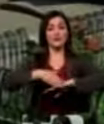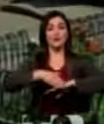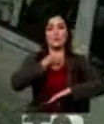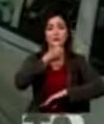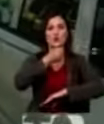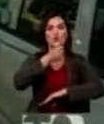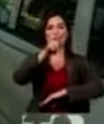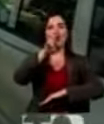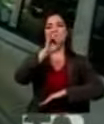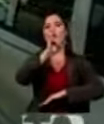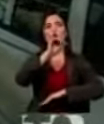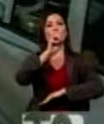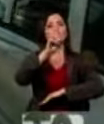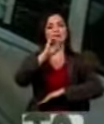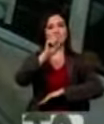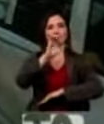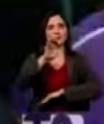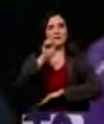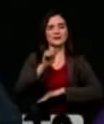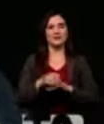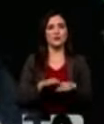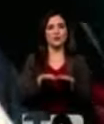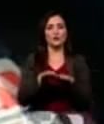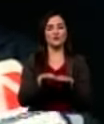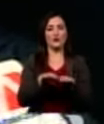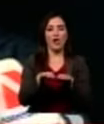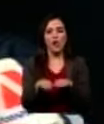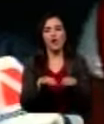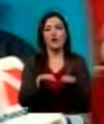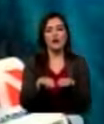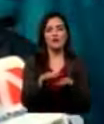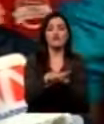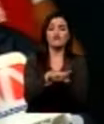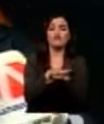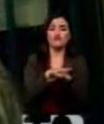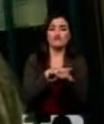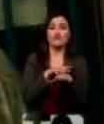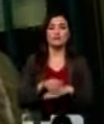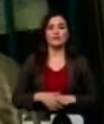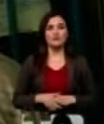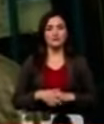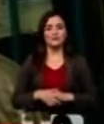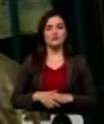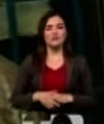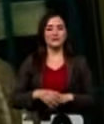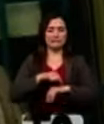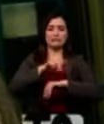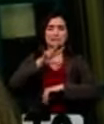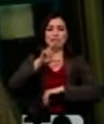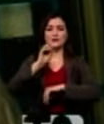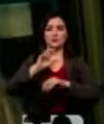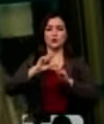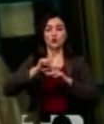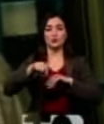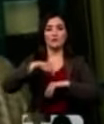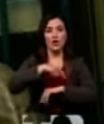Periodista, congestión vehicular en los dos tramos. Mucho tráfico, especialmente en la parte de la Plaza de Ñin. Estuve dando como media hora a la vuelta